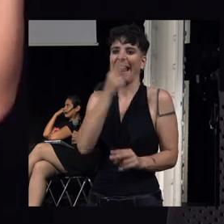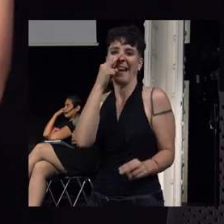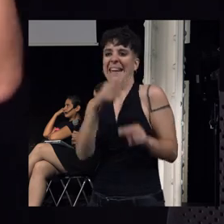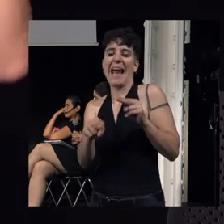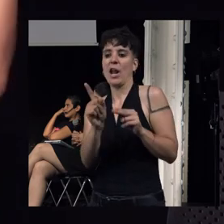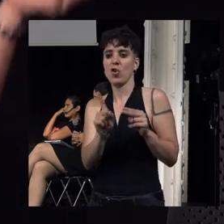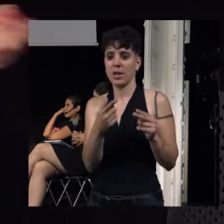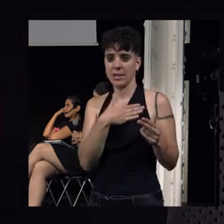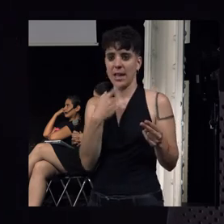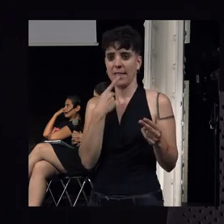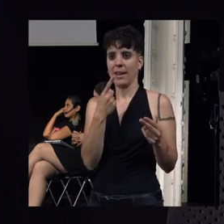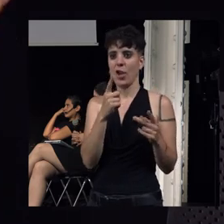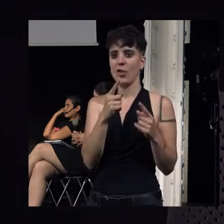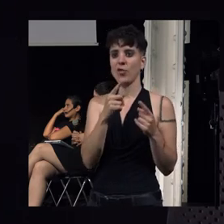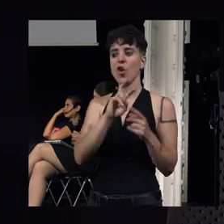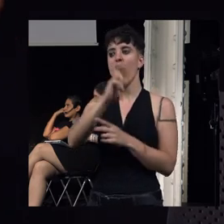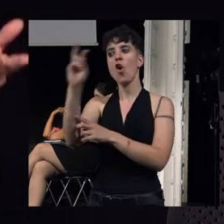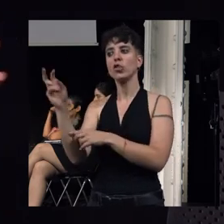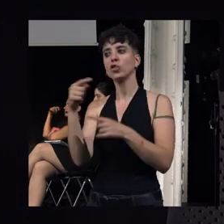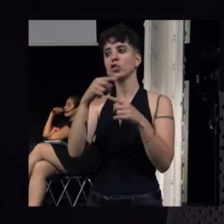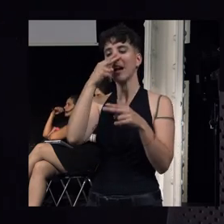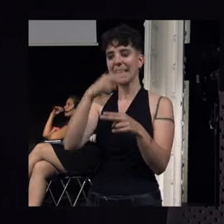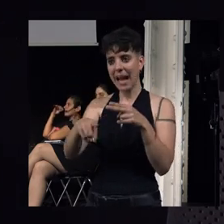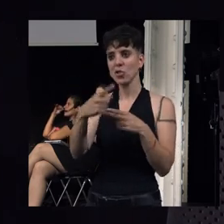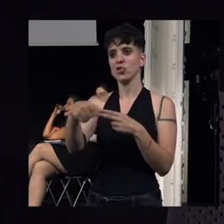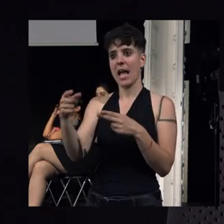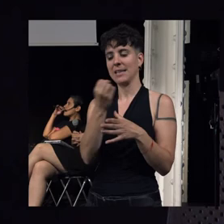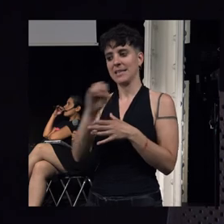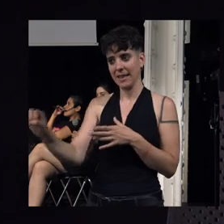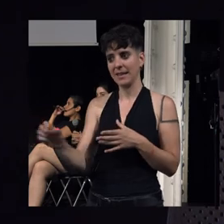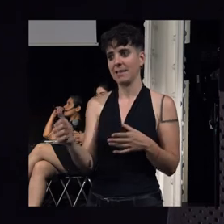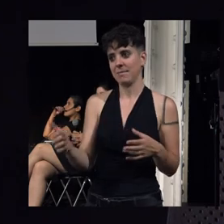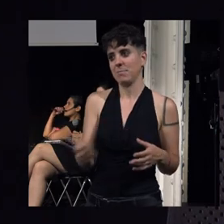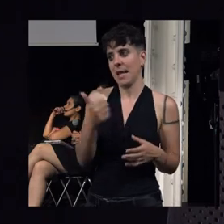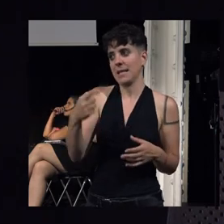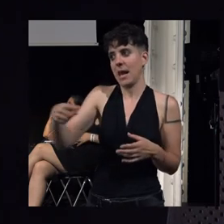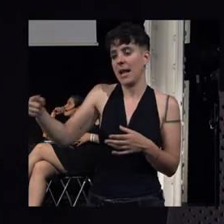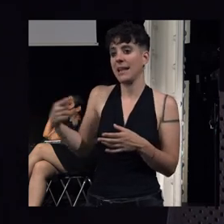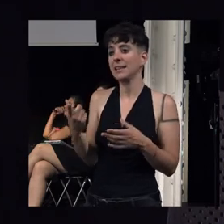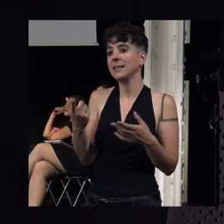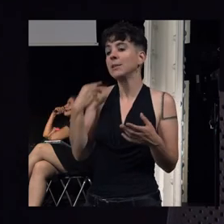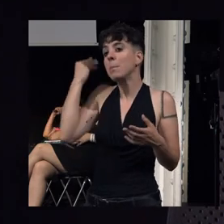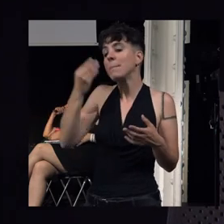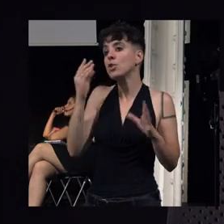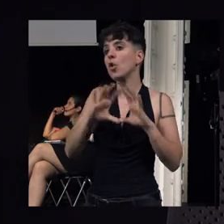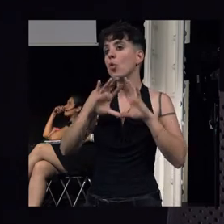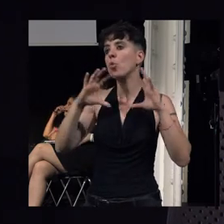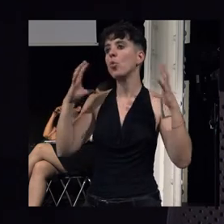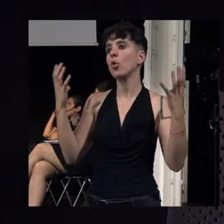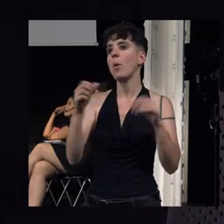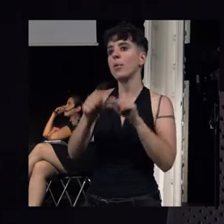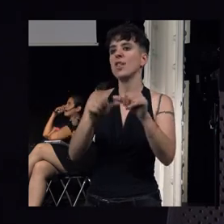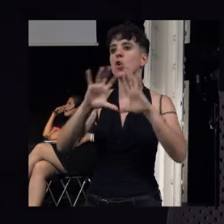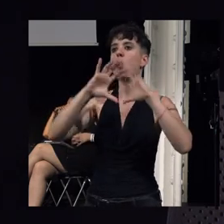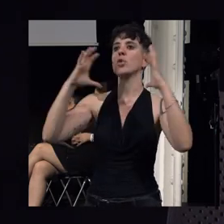gente, entre comillas, rara o disidente que tú. O sea, y creo que la universalización eso creo